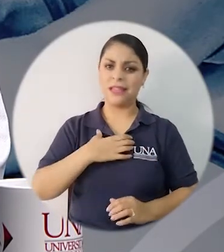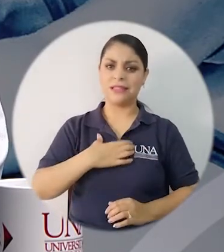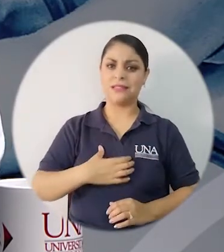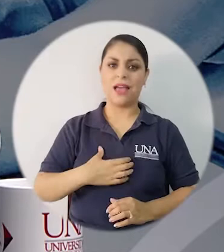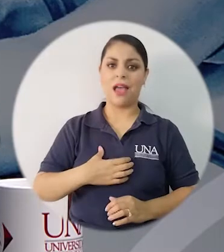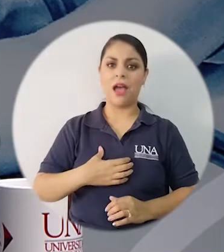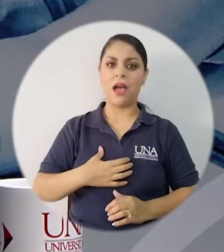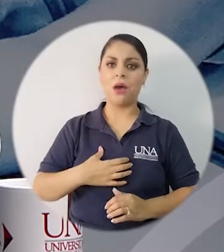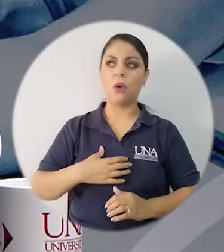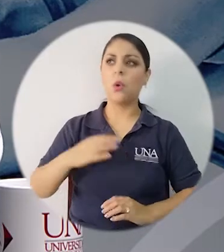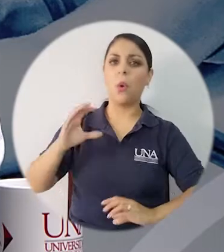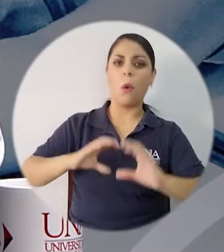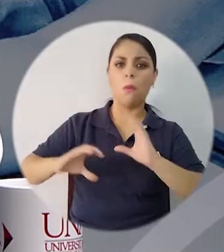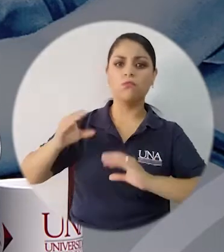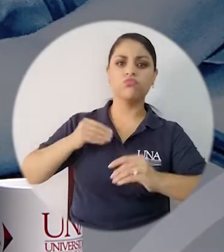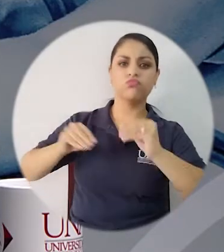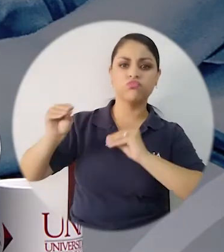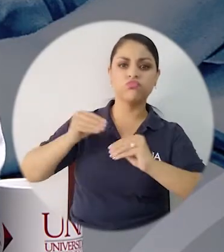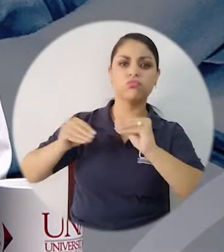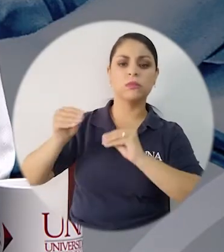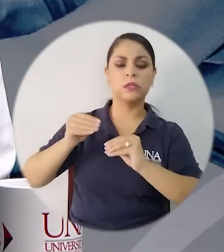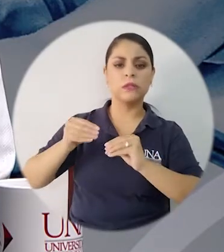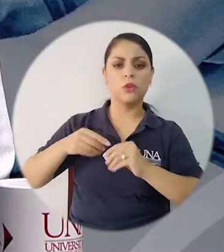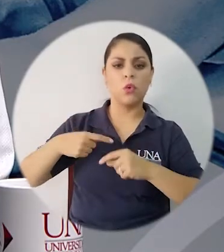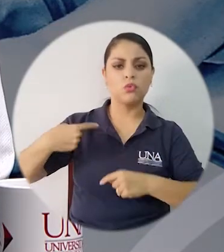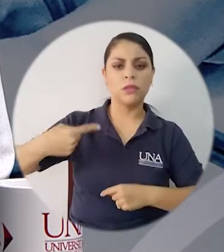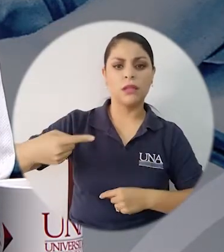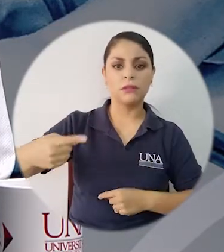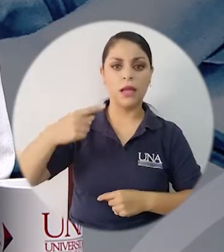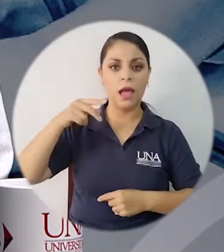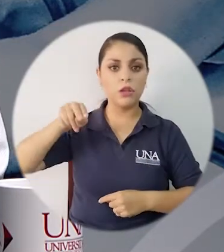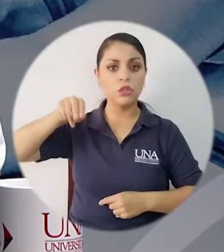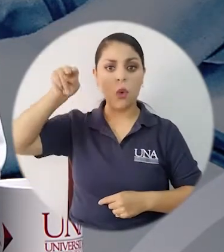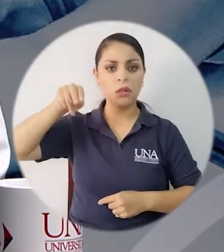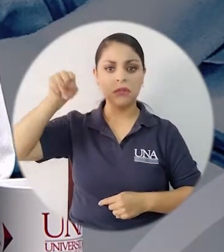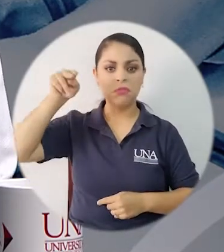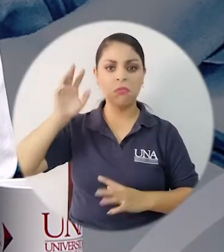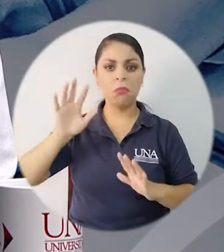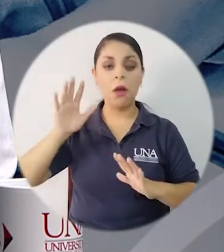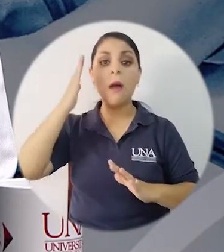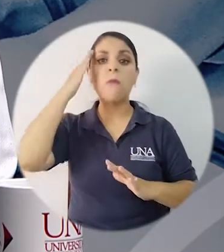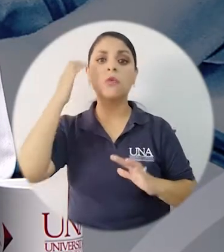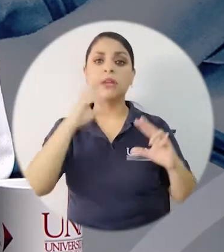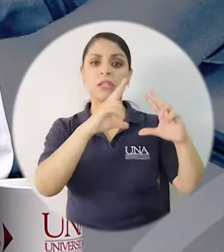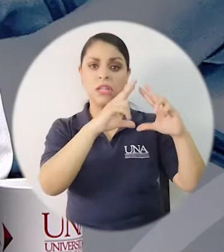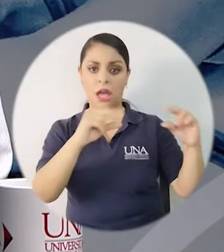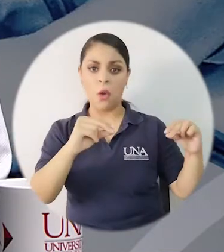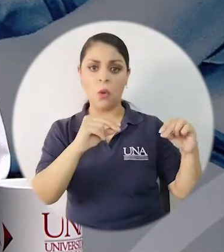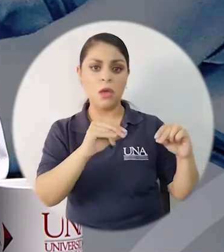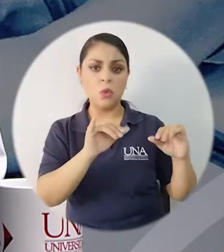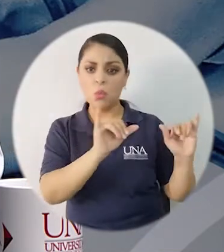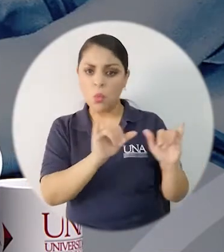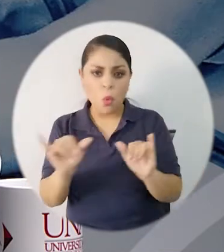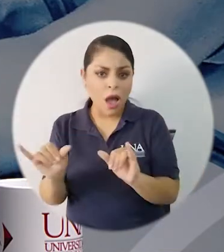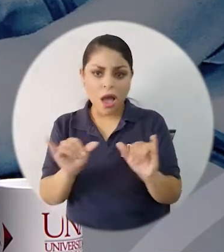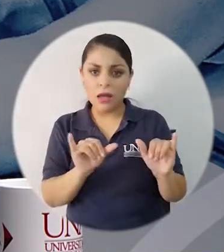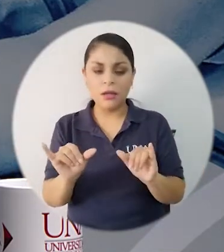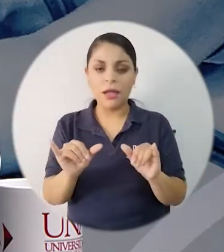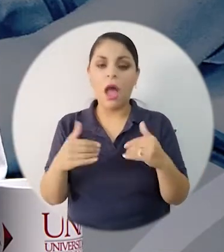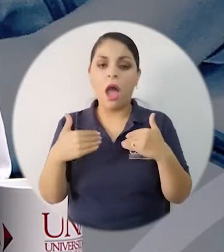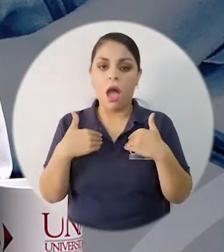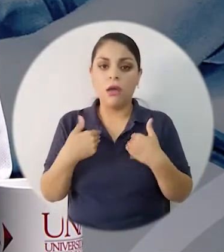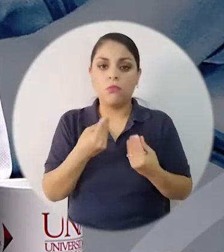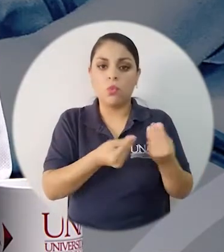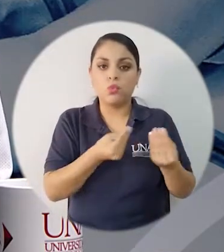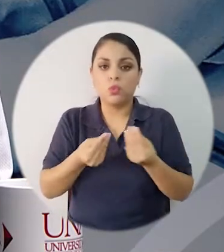ese comercio constante hacia el norte porque en Nicaragua, llamémoslo así, se produce técnicamente lo mismo que produce